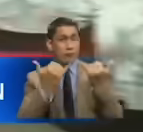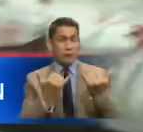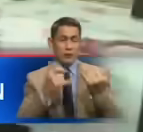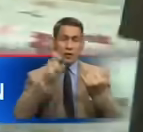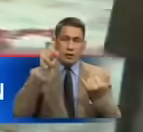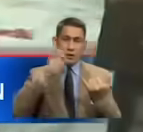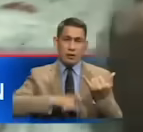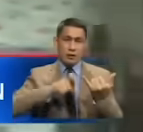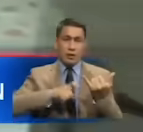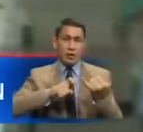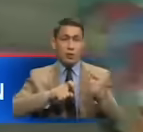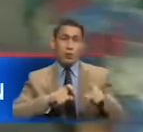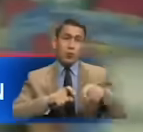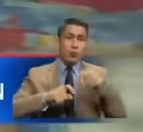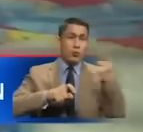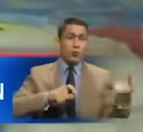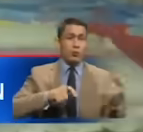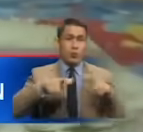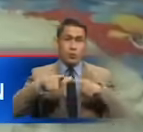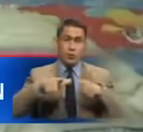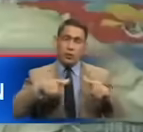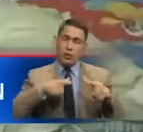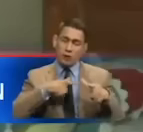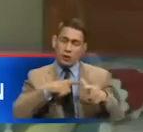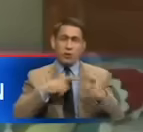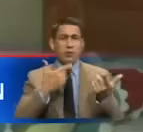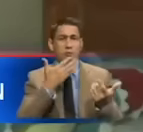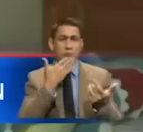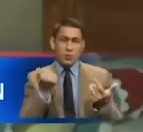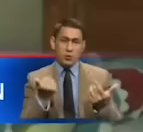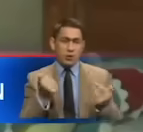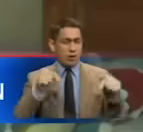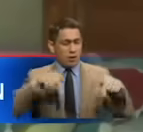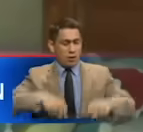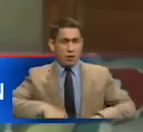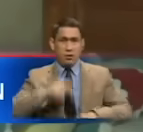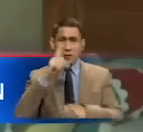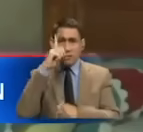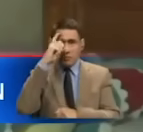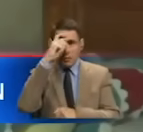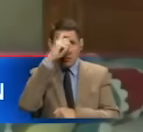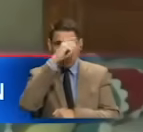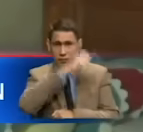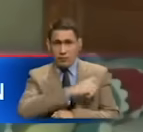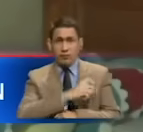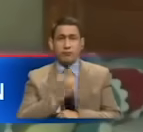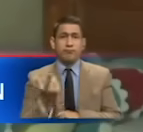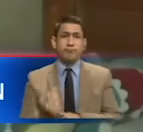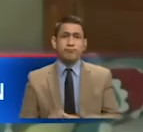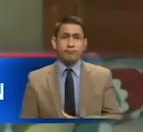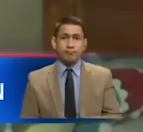ambiente con asepsia, que tenía que hacerle al bebé un cuarto